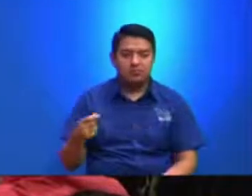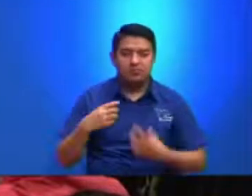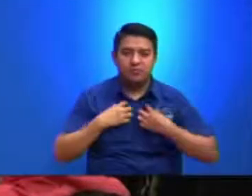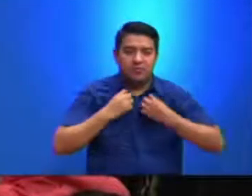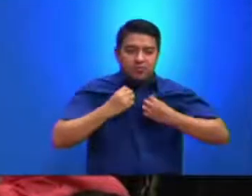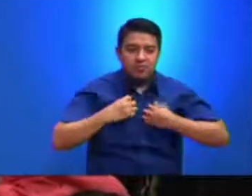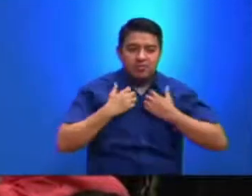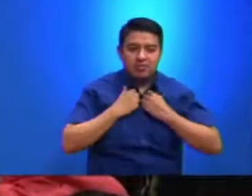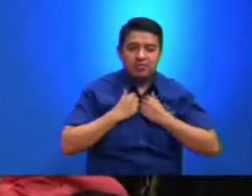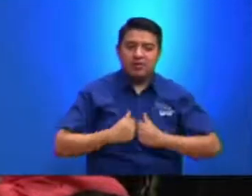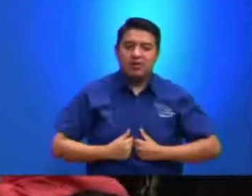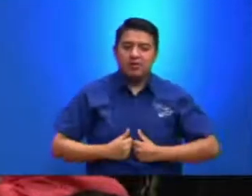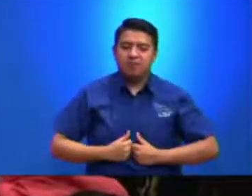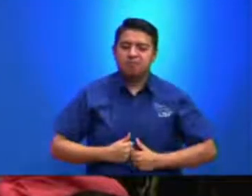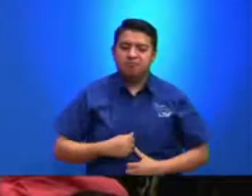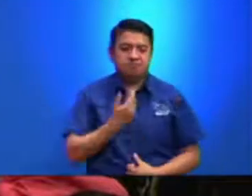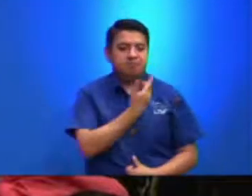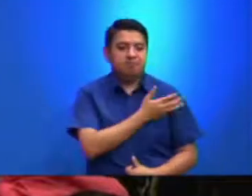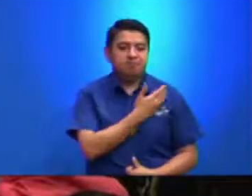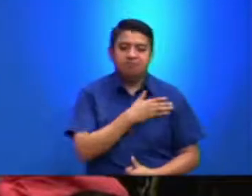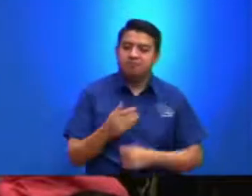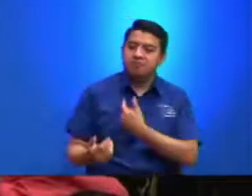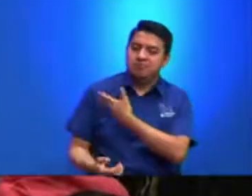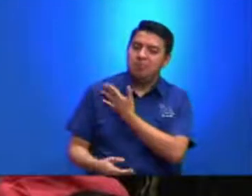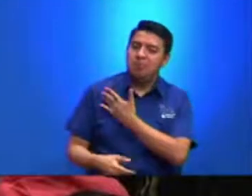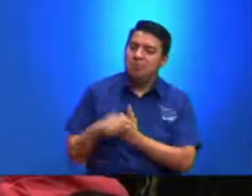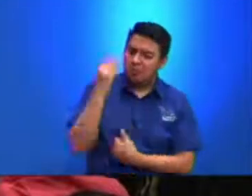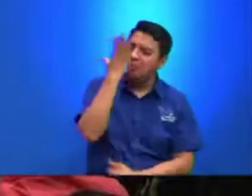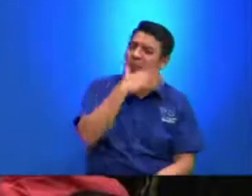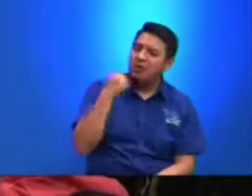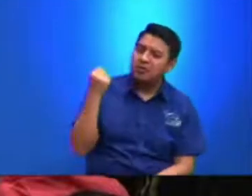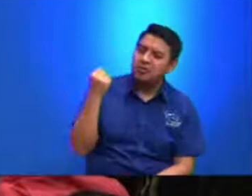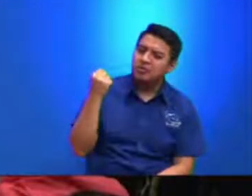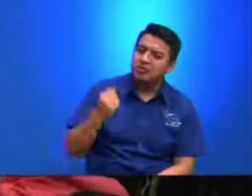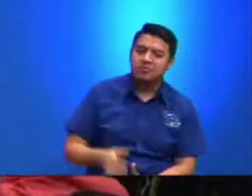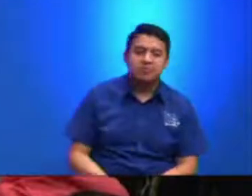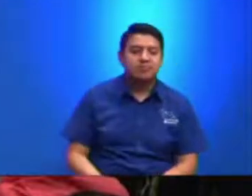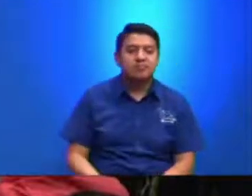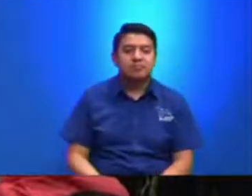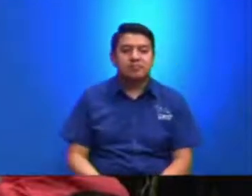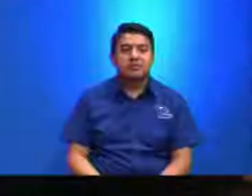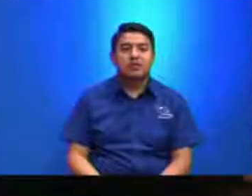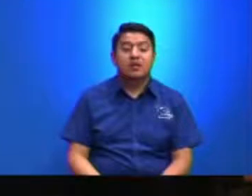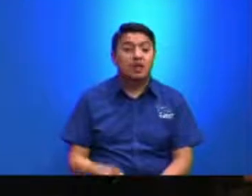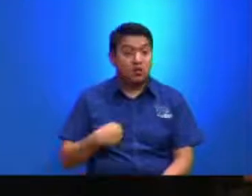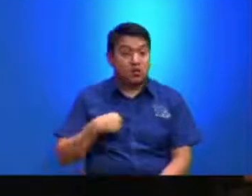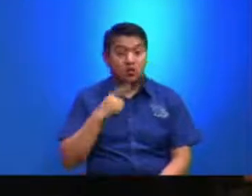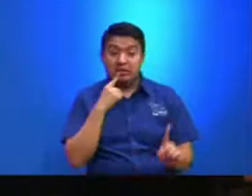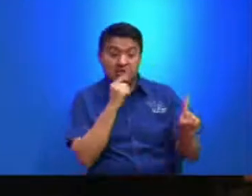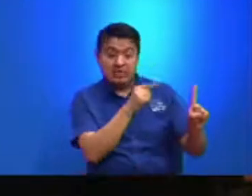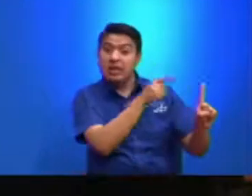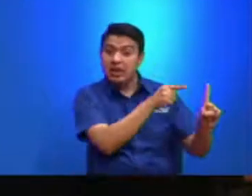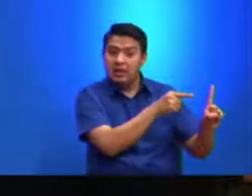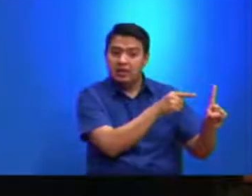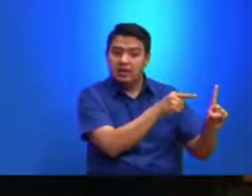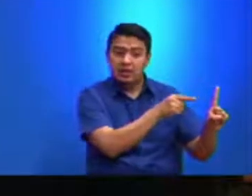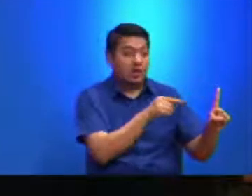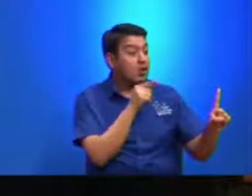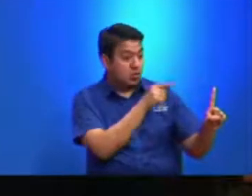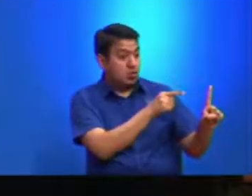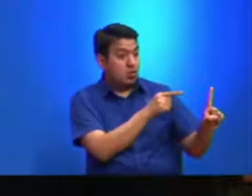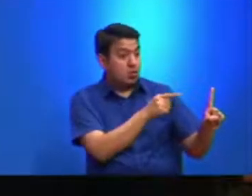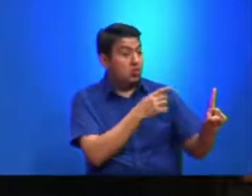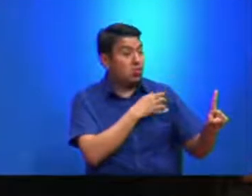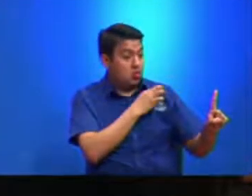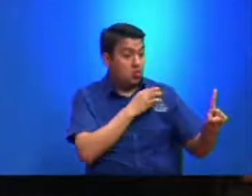quedaba. Un pastor, amigo mío, de la cobertura. Y dije, vos qué bonito ese sutacuche.